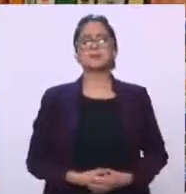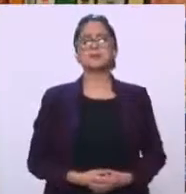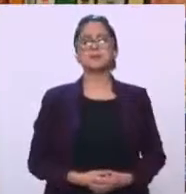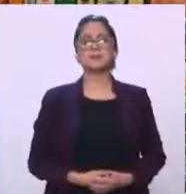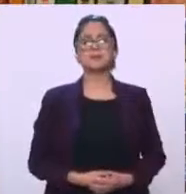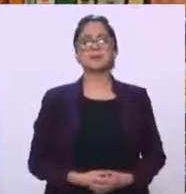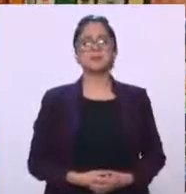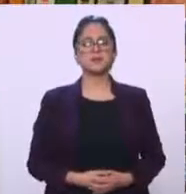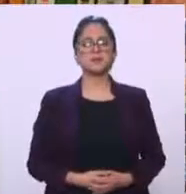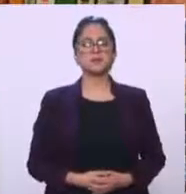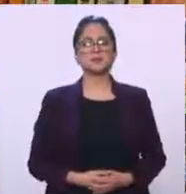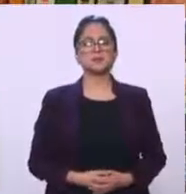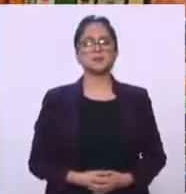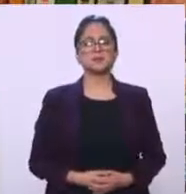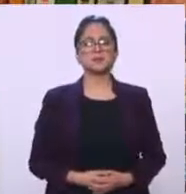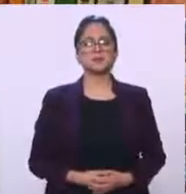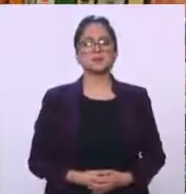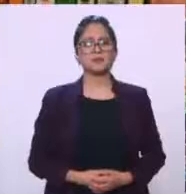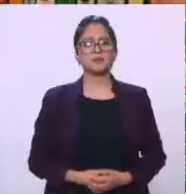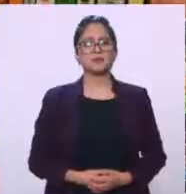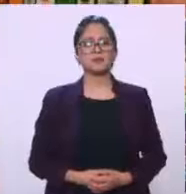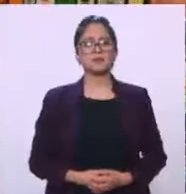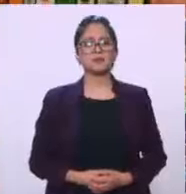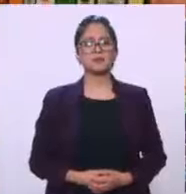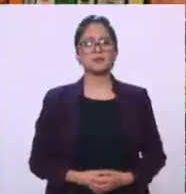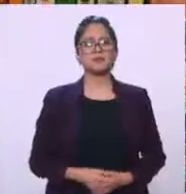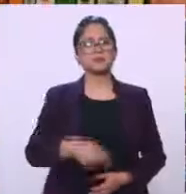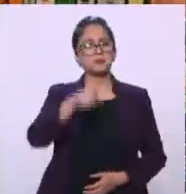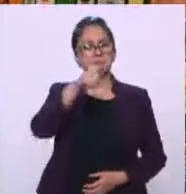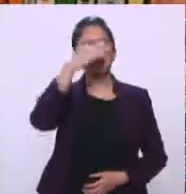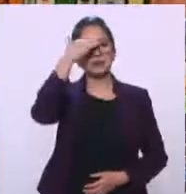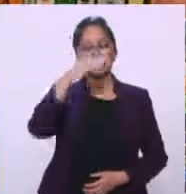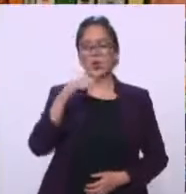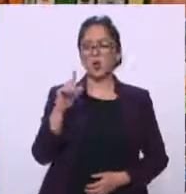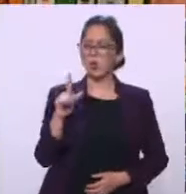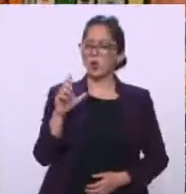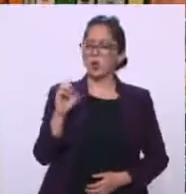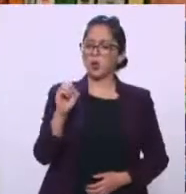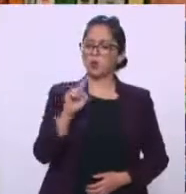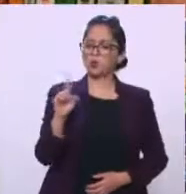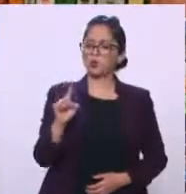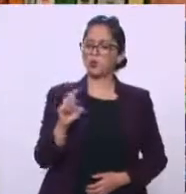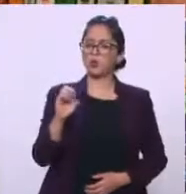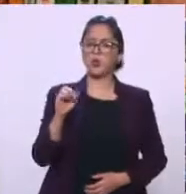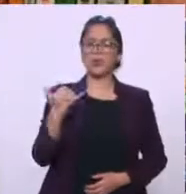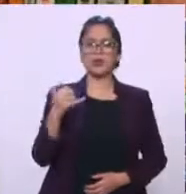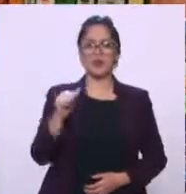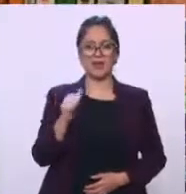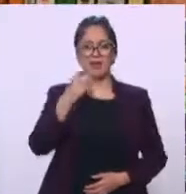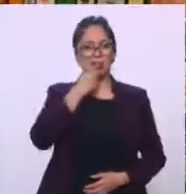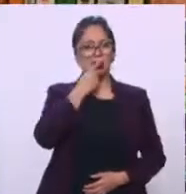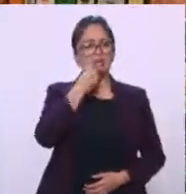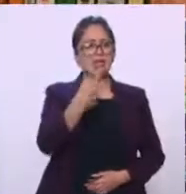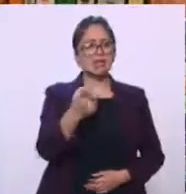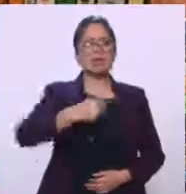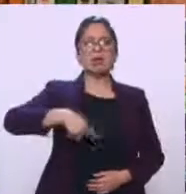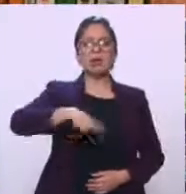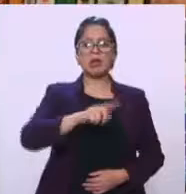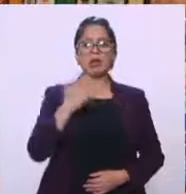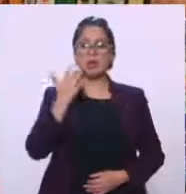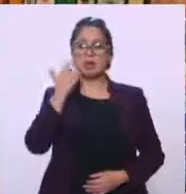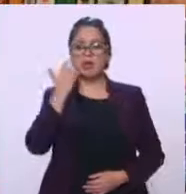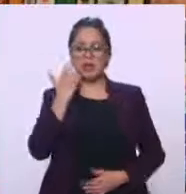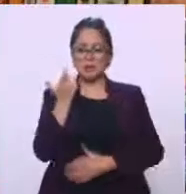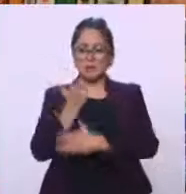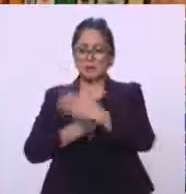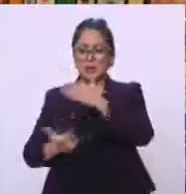estamos observando que Lozoya habla de sobornos, de que todas las reformas estructurales